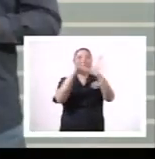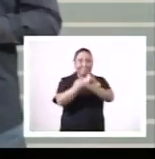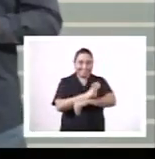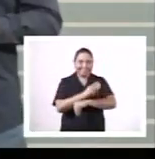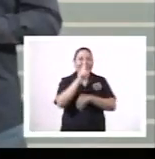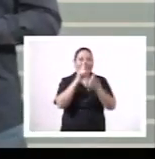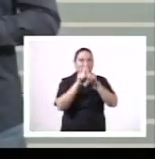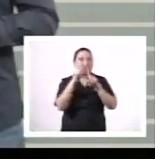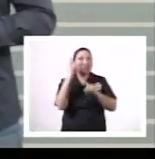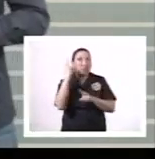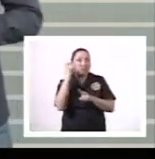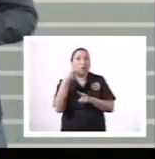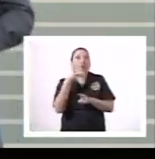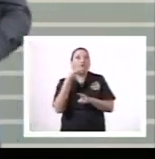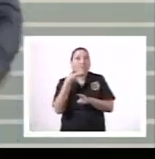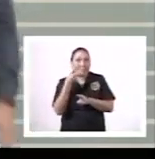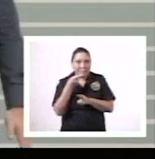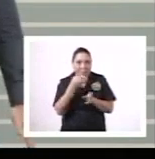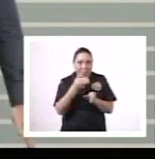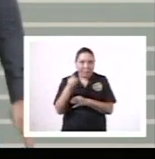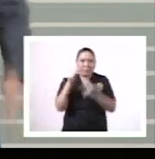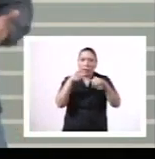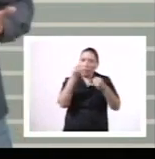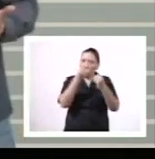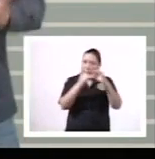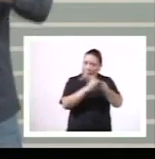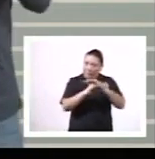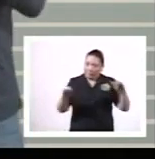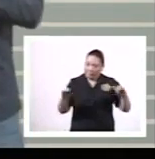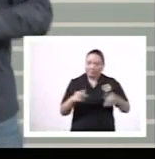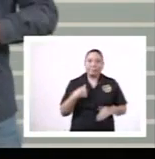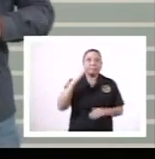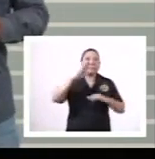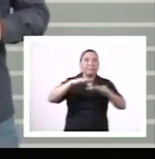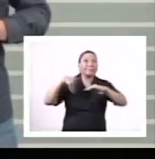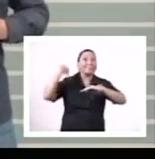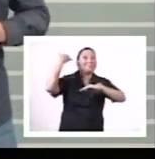Y bueno, chicos, con esto hemos llegado al final. Los esperamos en una próxima.